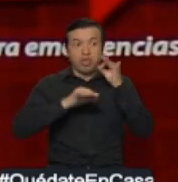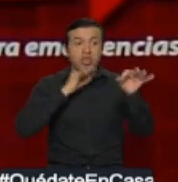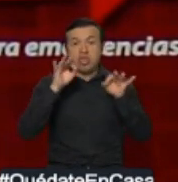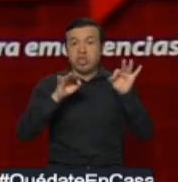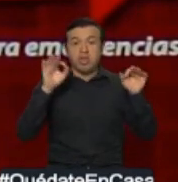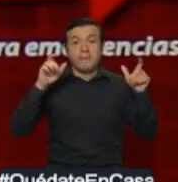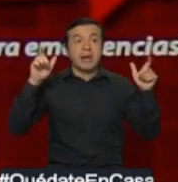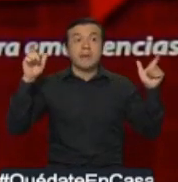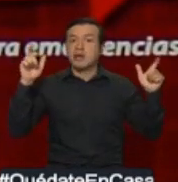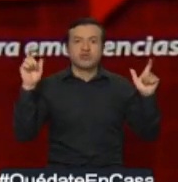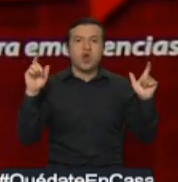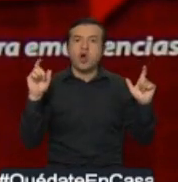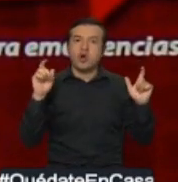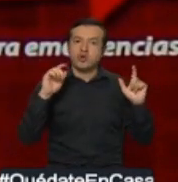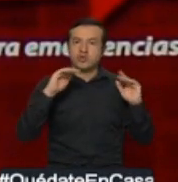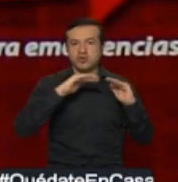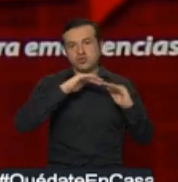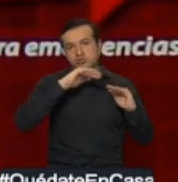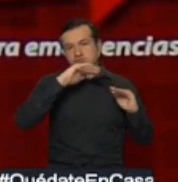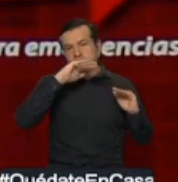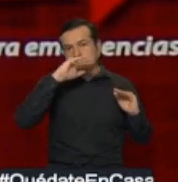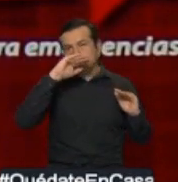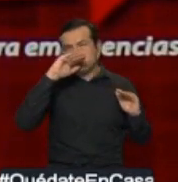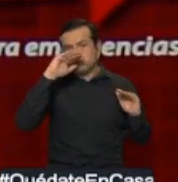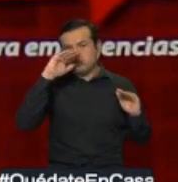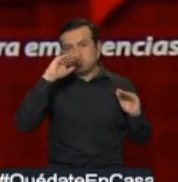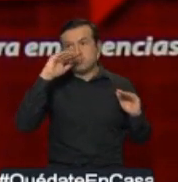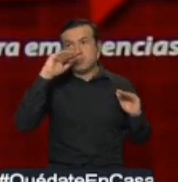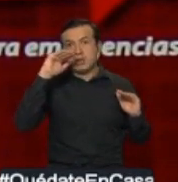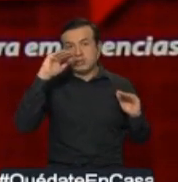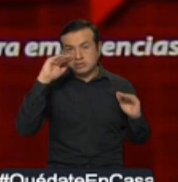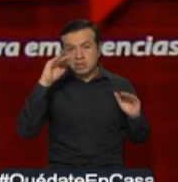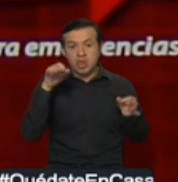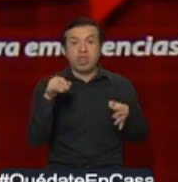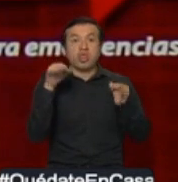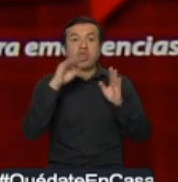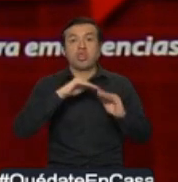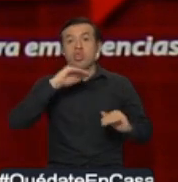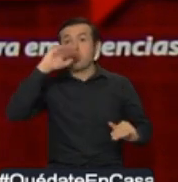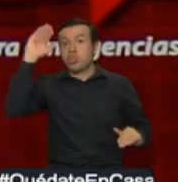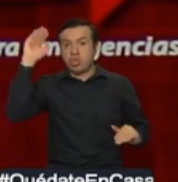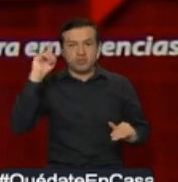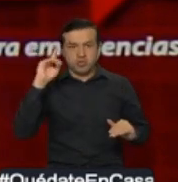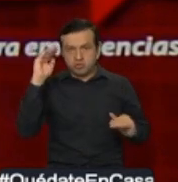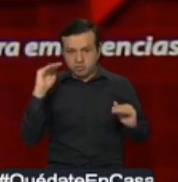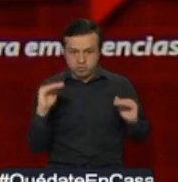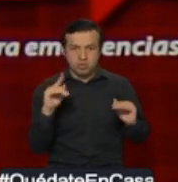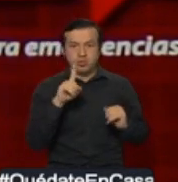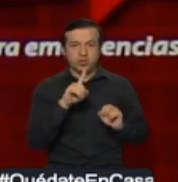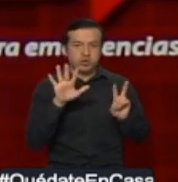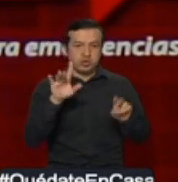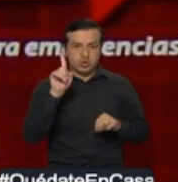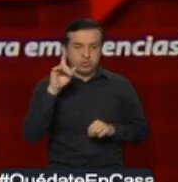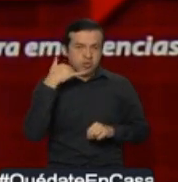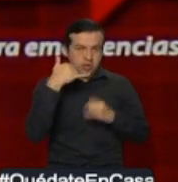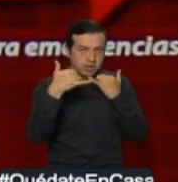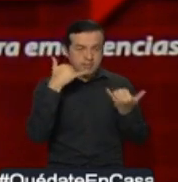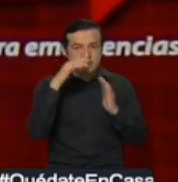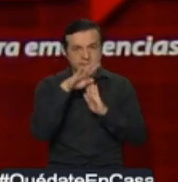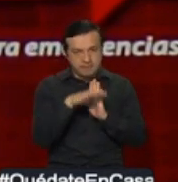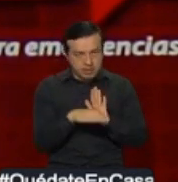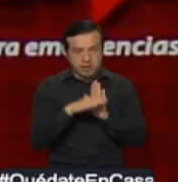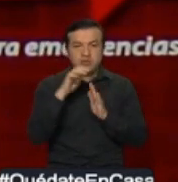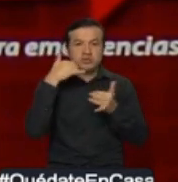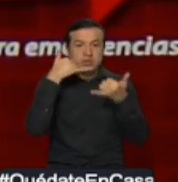contagio, en una curva que crece de una manera cada vez más lenta, menos llamadas al 171, menos atenciones